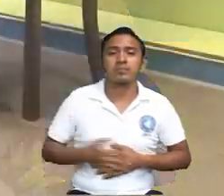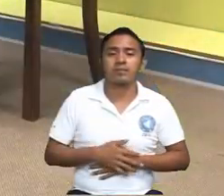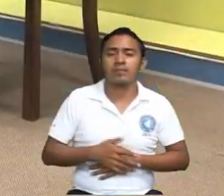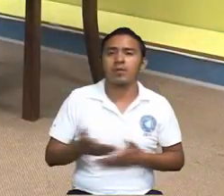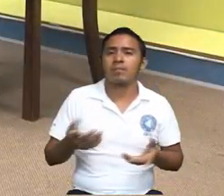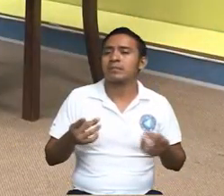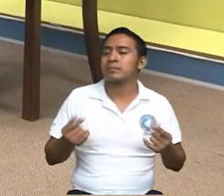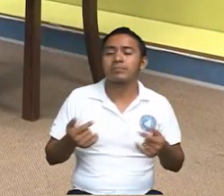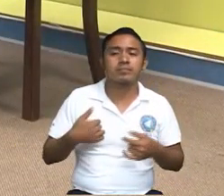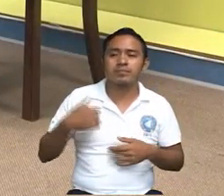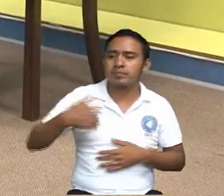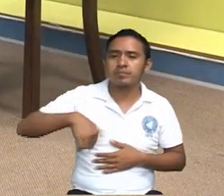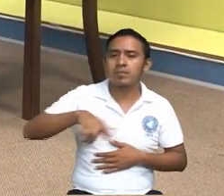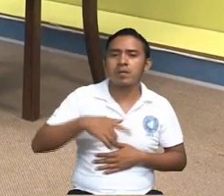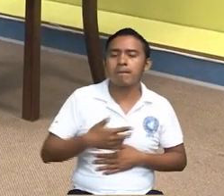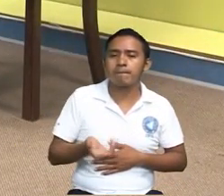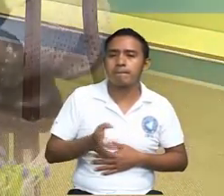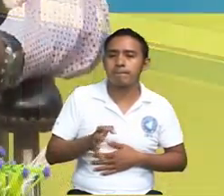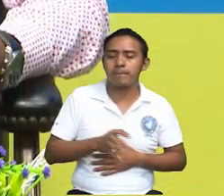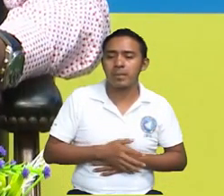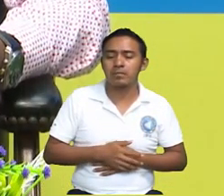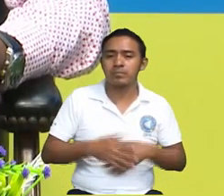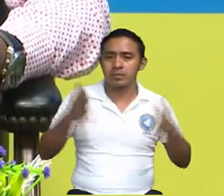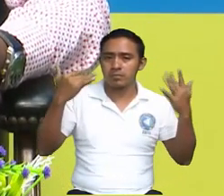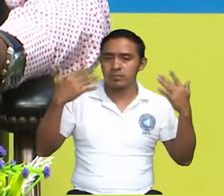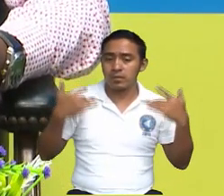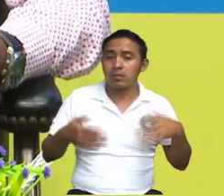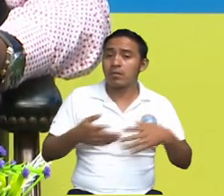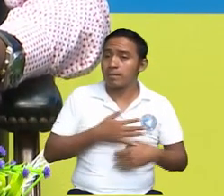ir rápidamente, doctor, preparado el perro? Si lo bañan mejor.